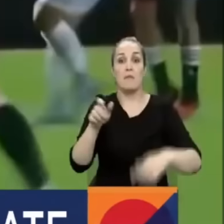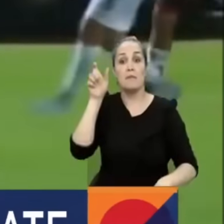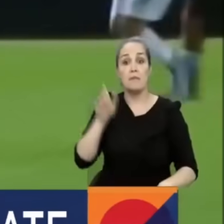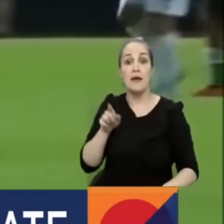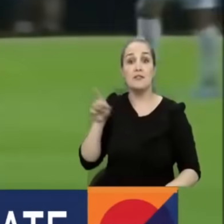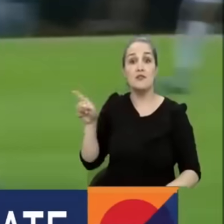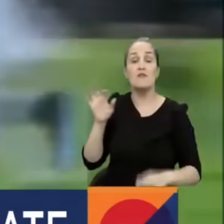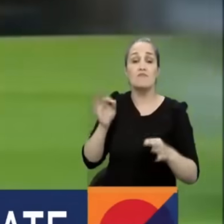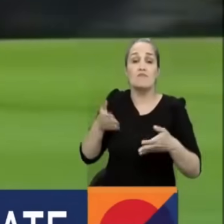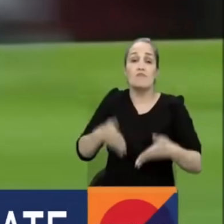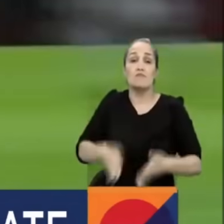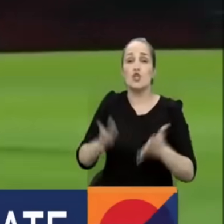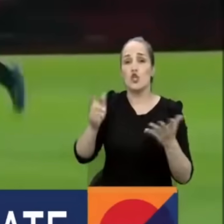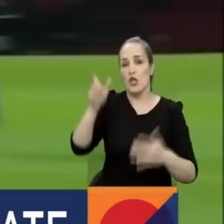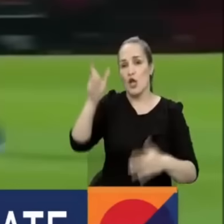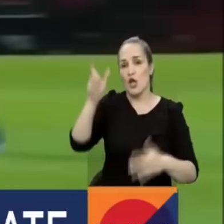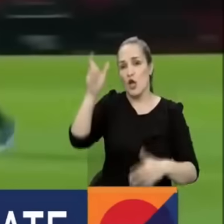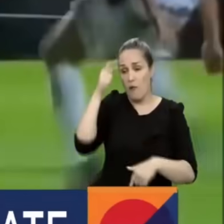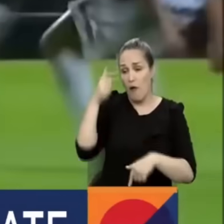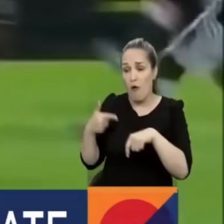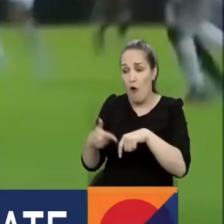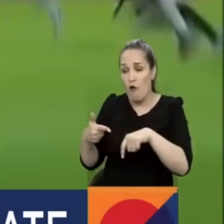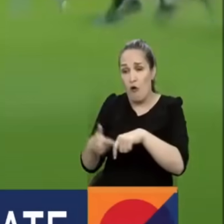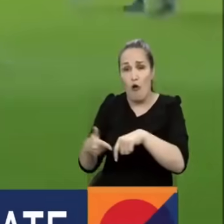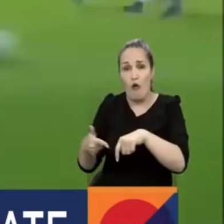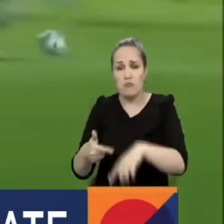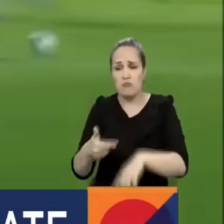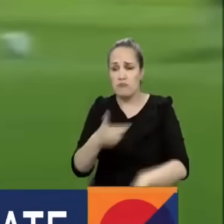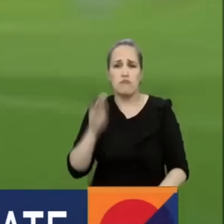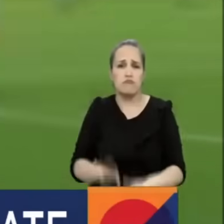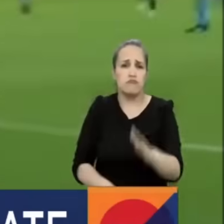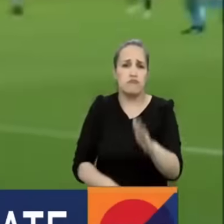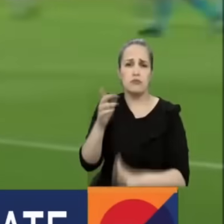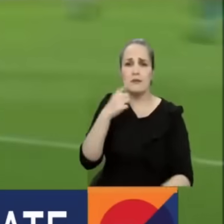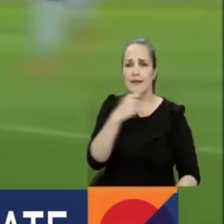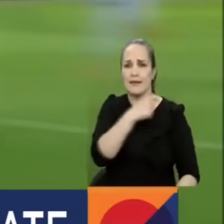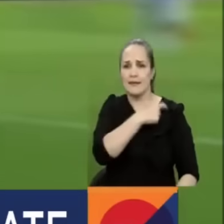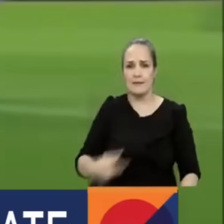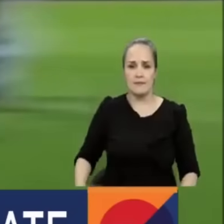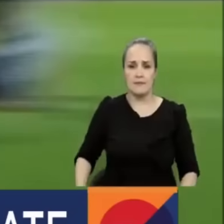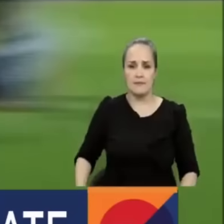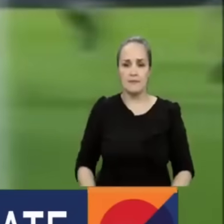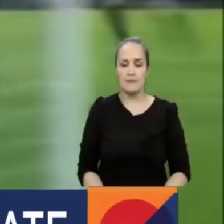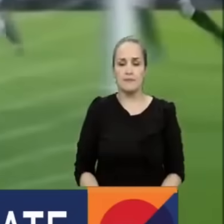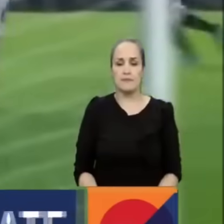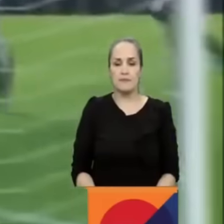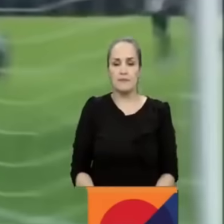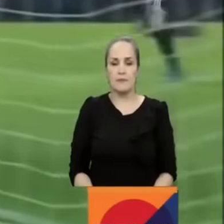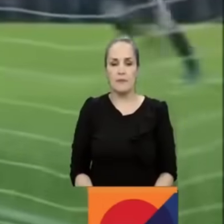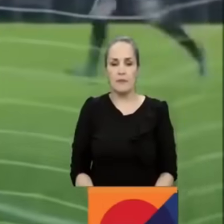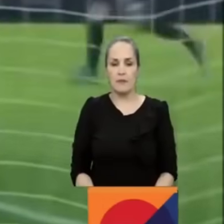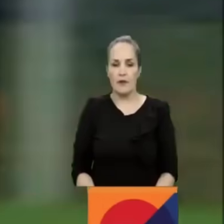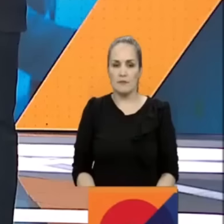los 4 partidos oficiales de su equipo este año, por lo que es la máxima figura del plantel millonario.